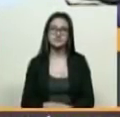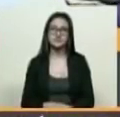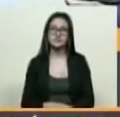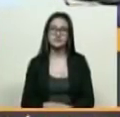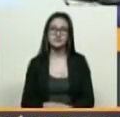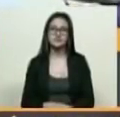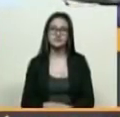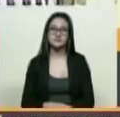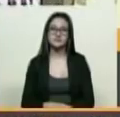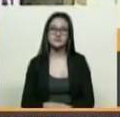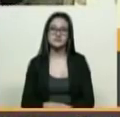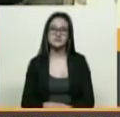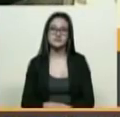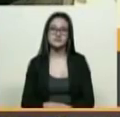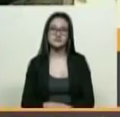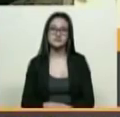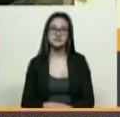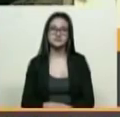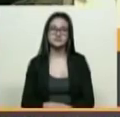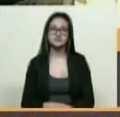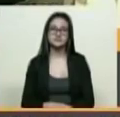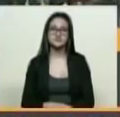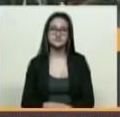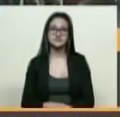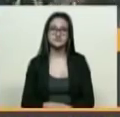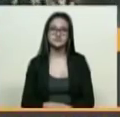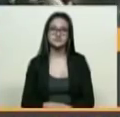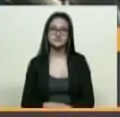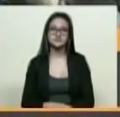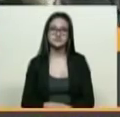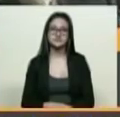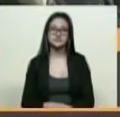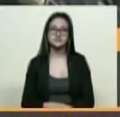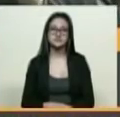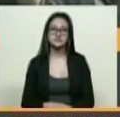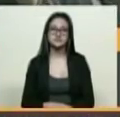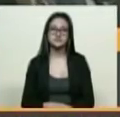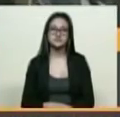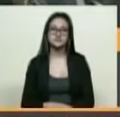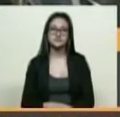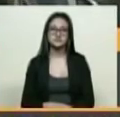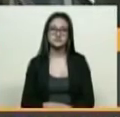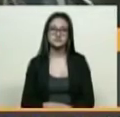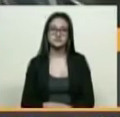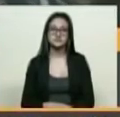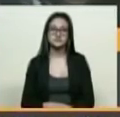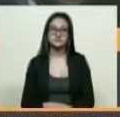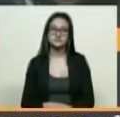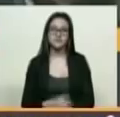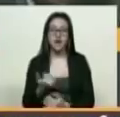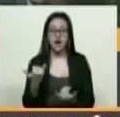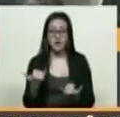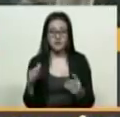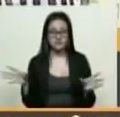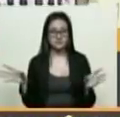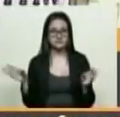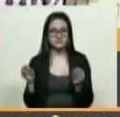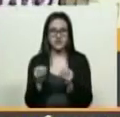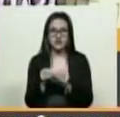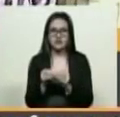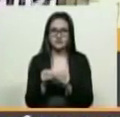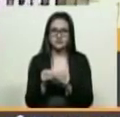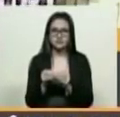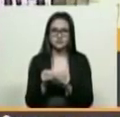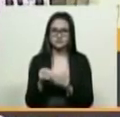Quiero, compatriotas, resumir apenas uno de los